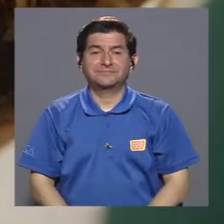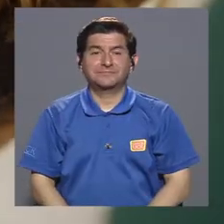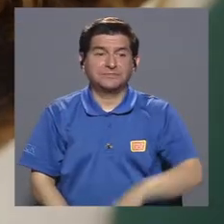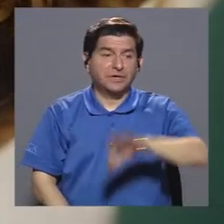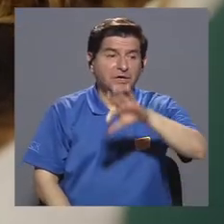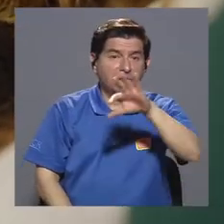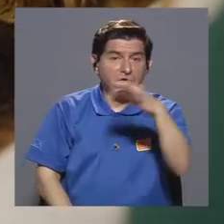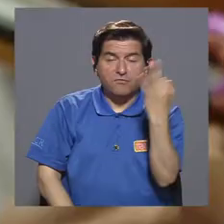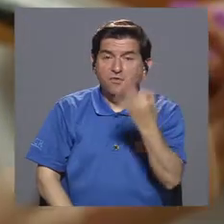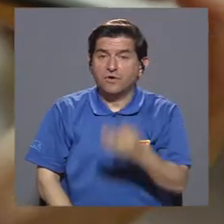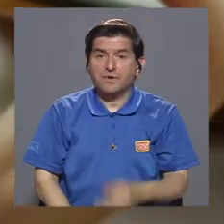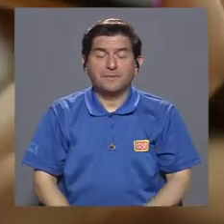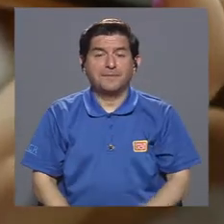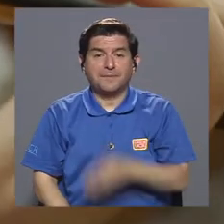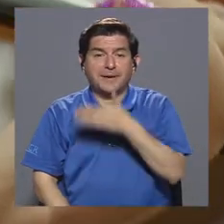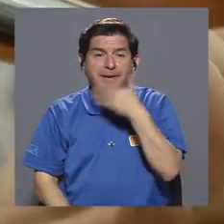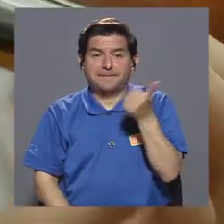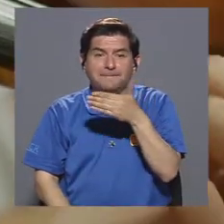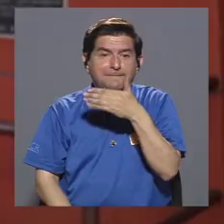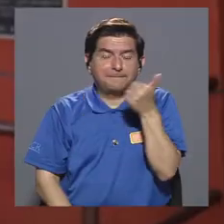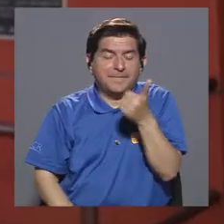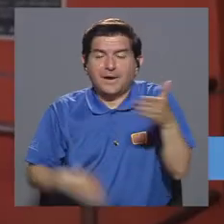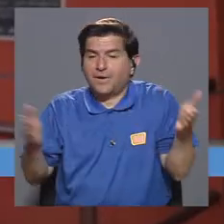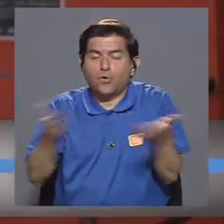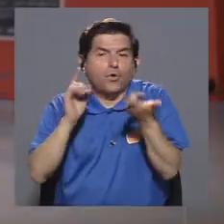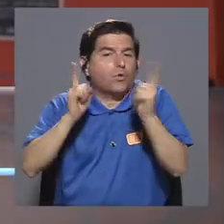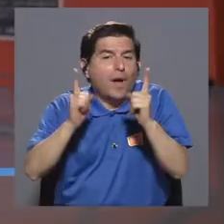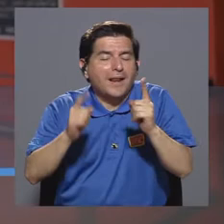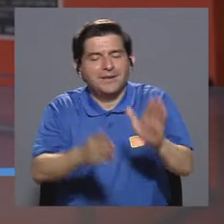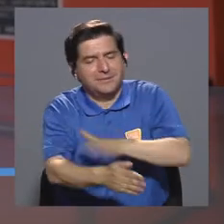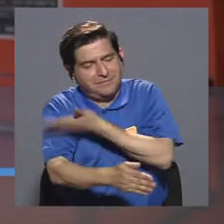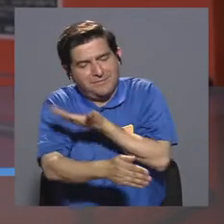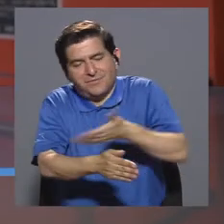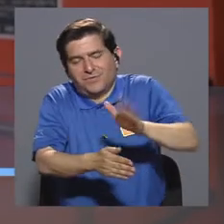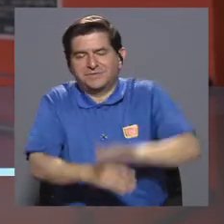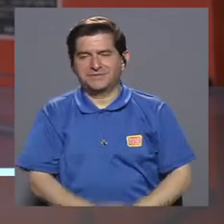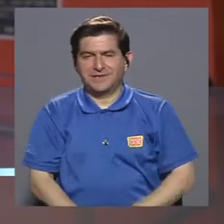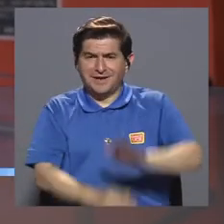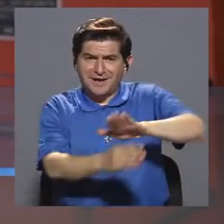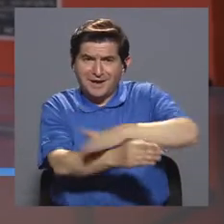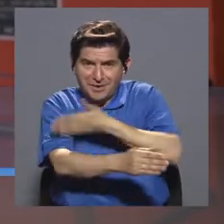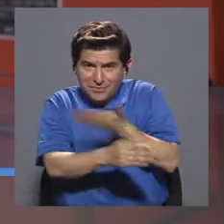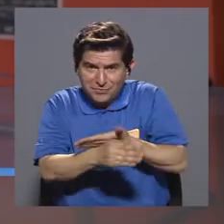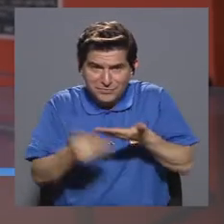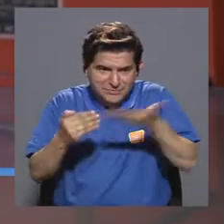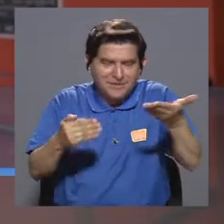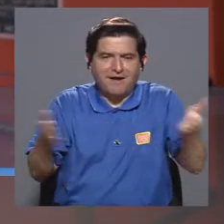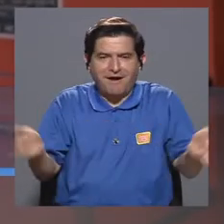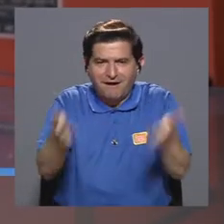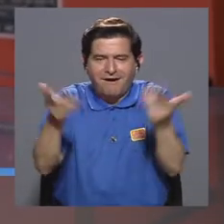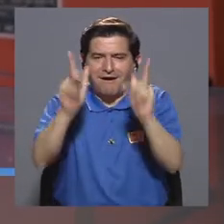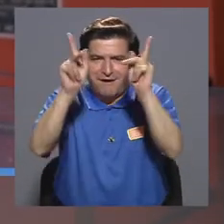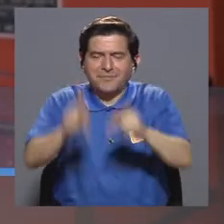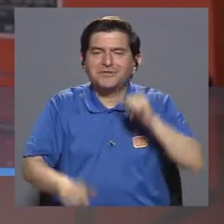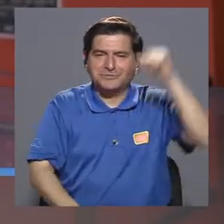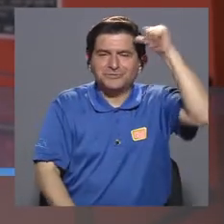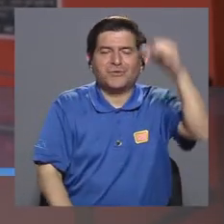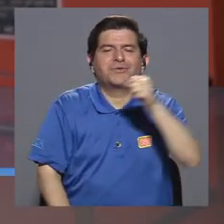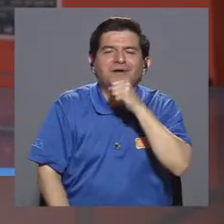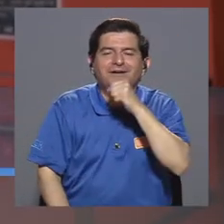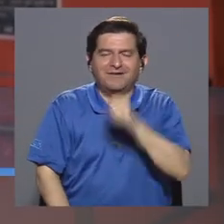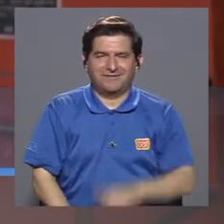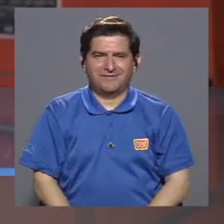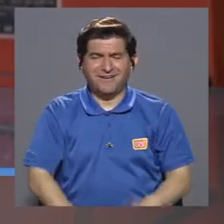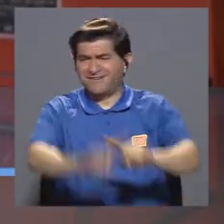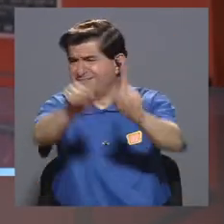Y no hay forma de tener mejor estimulación que con la música. La música es uno de los factores que más estimula a la persona adulta